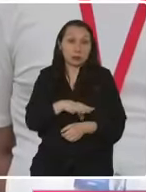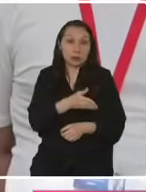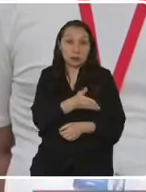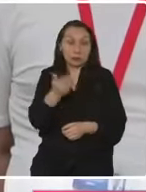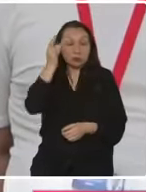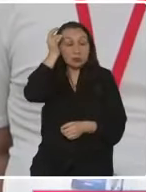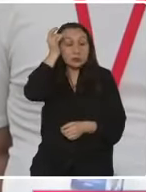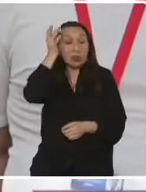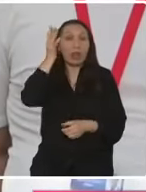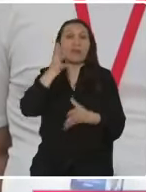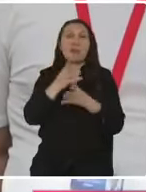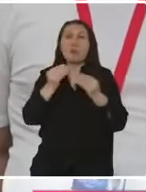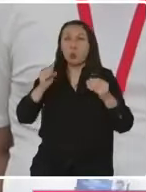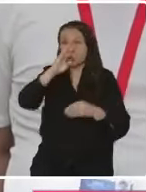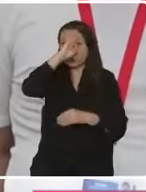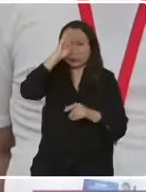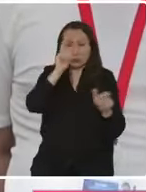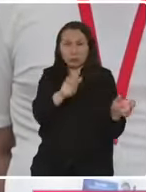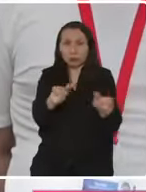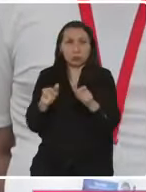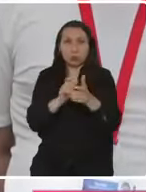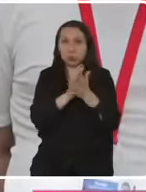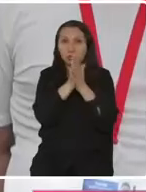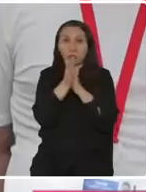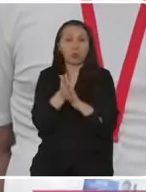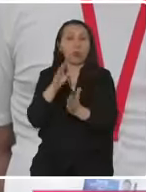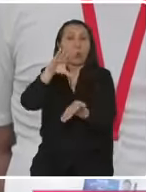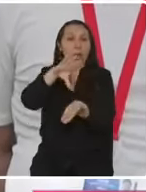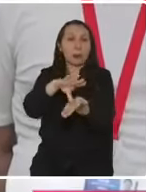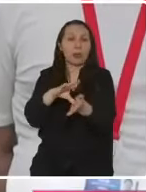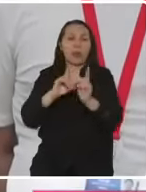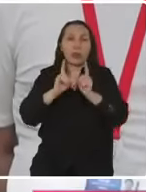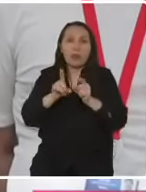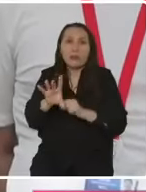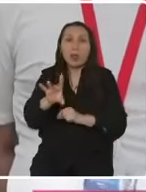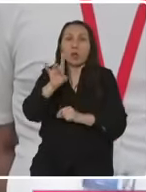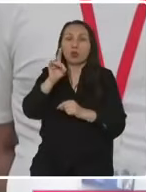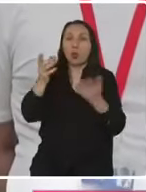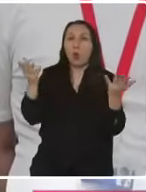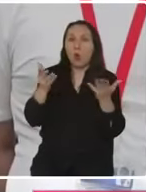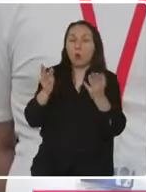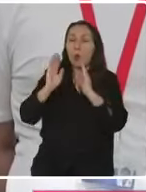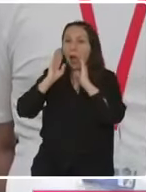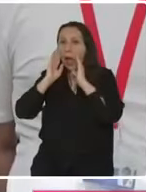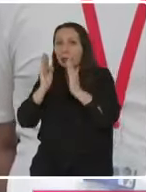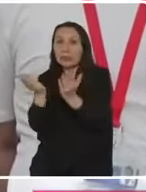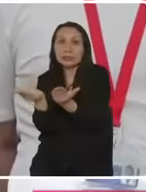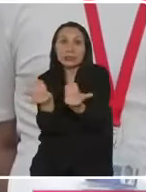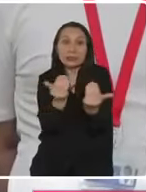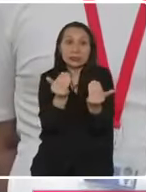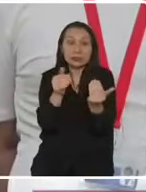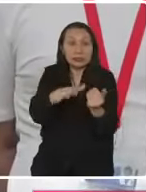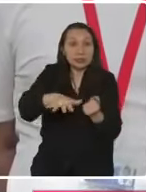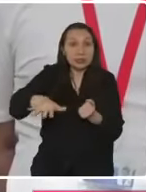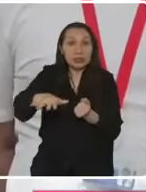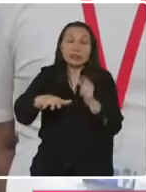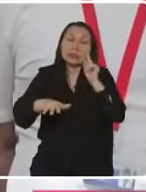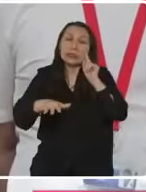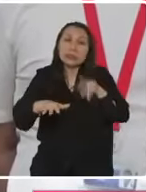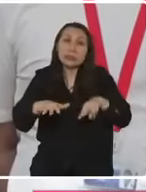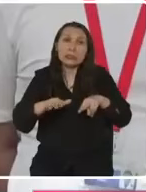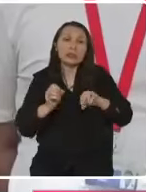sabe, hoy día hay muchas exigencias de seguridad en todo el país. Entonces tenemos que encontrar una manera de atender las necesidades de este sector